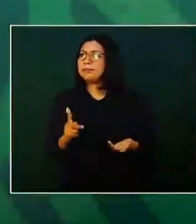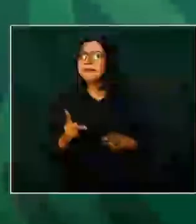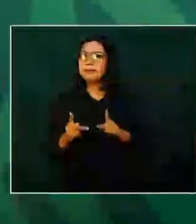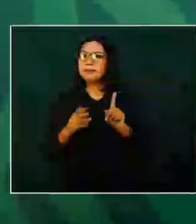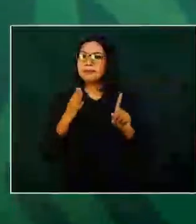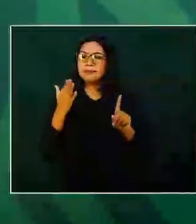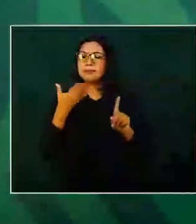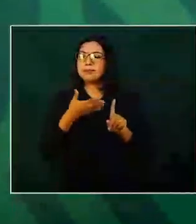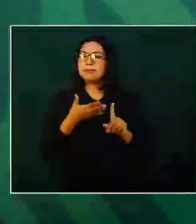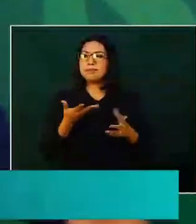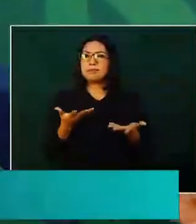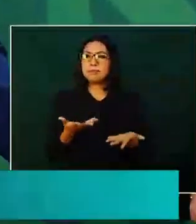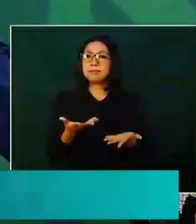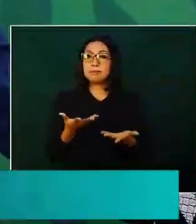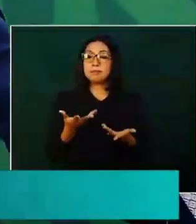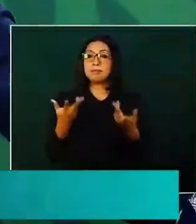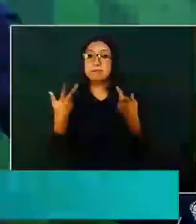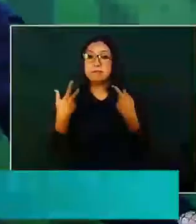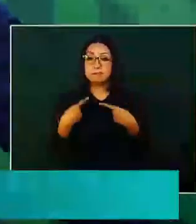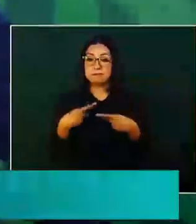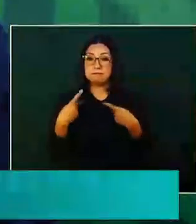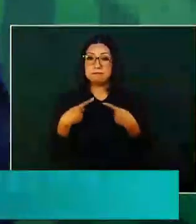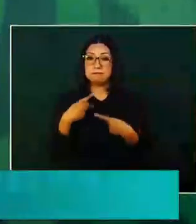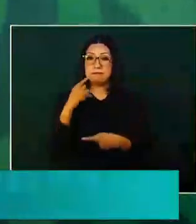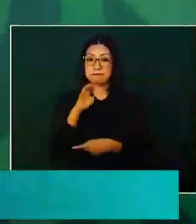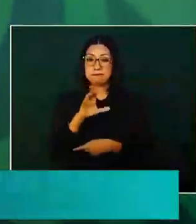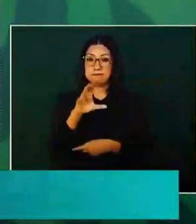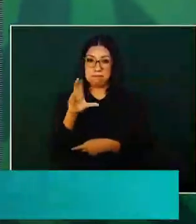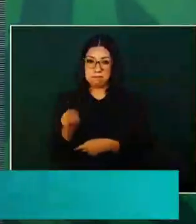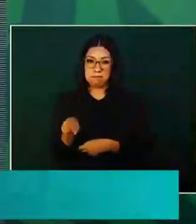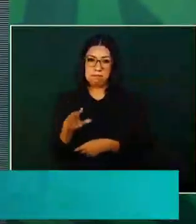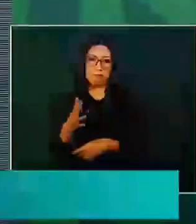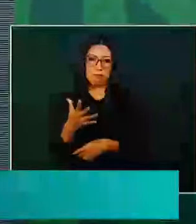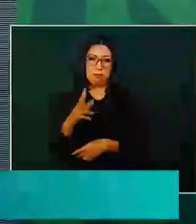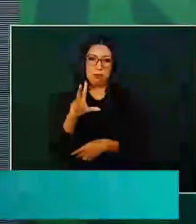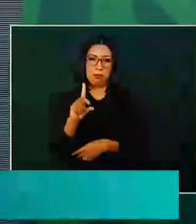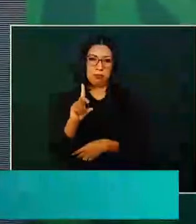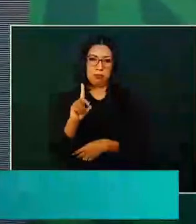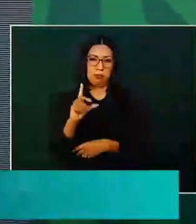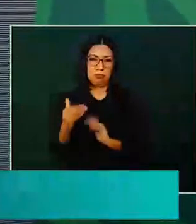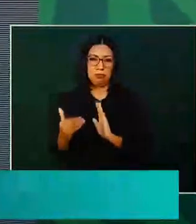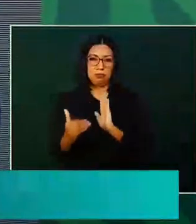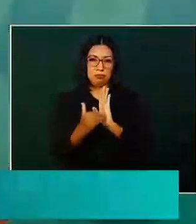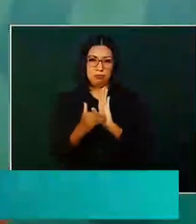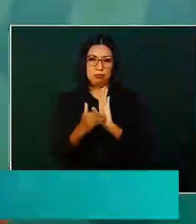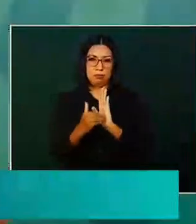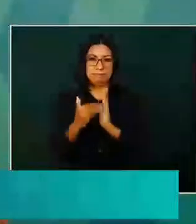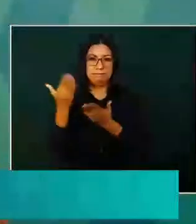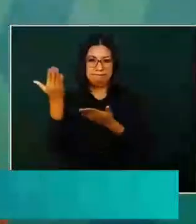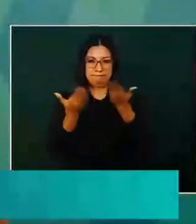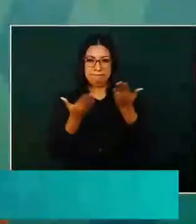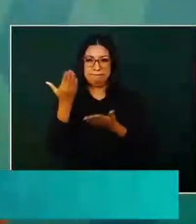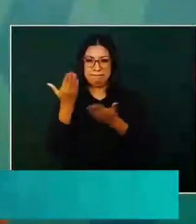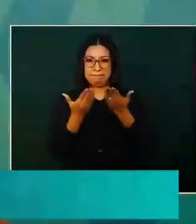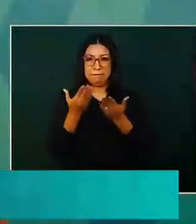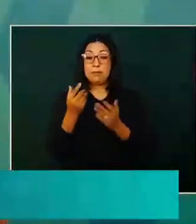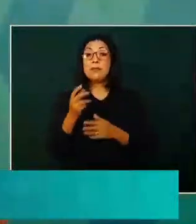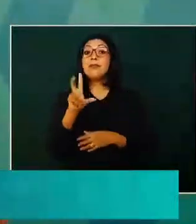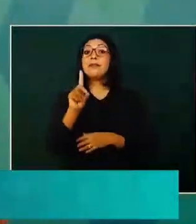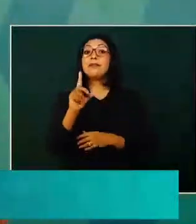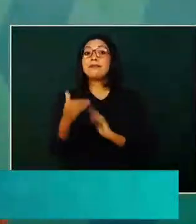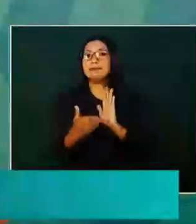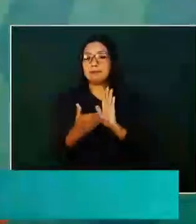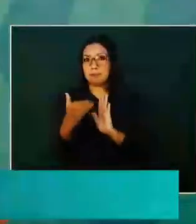Cancún, estos cerca de 30 mil visitantes, de 30 millones de